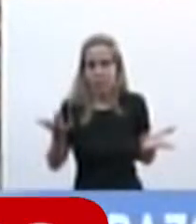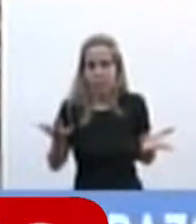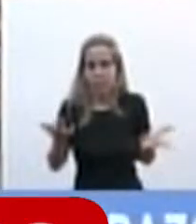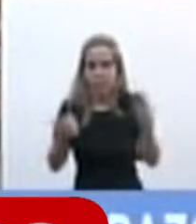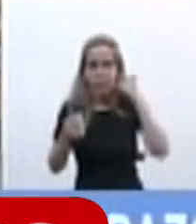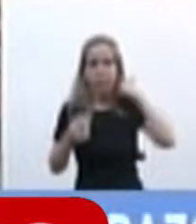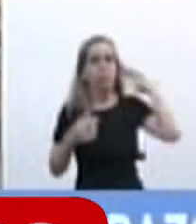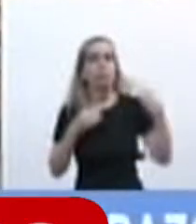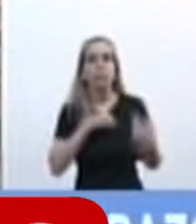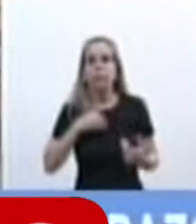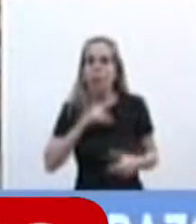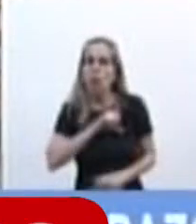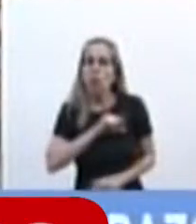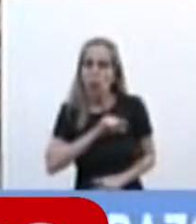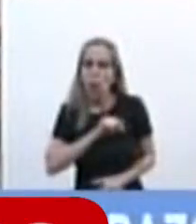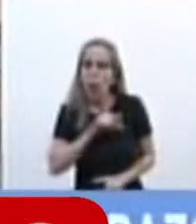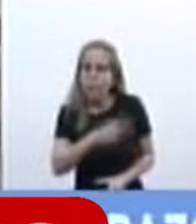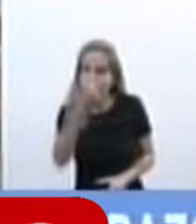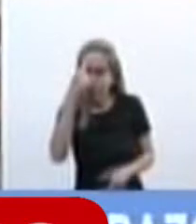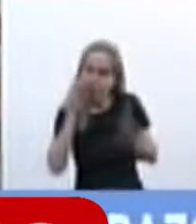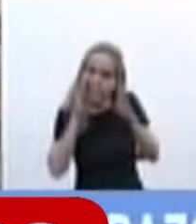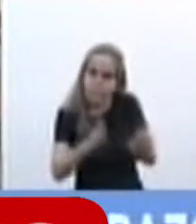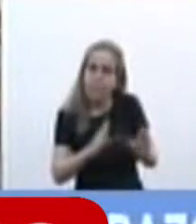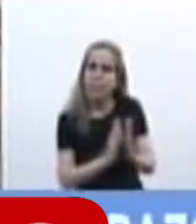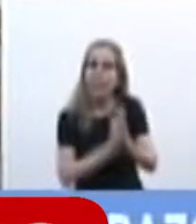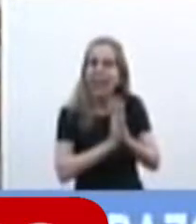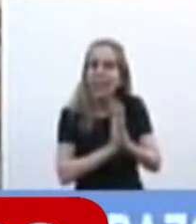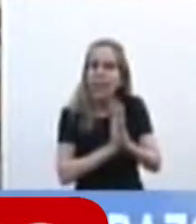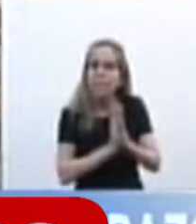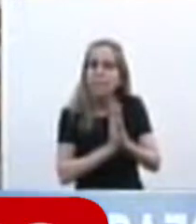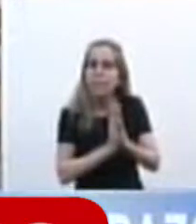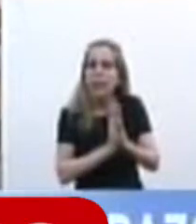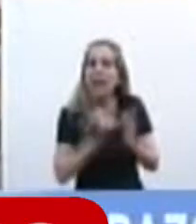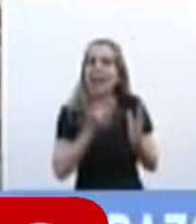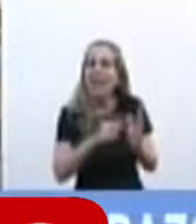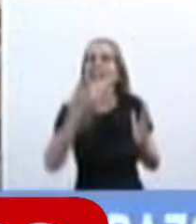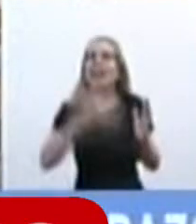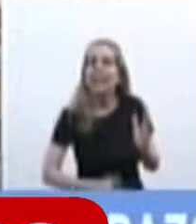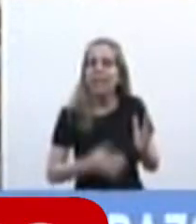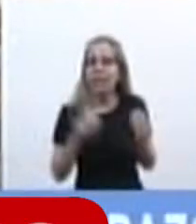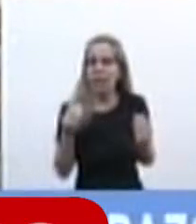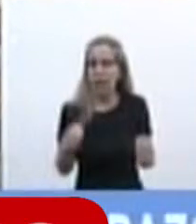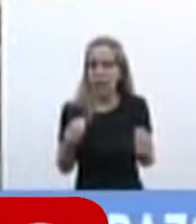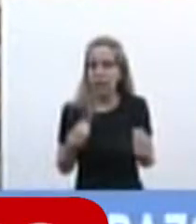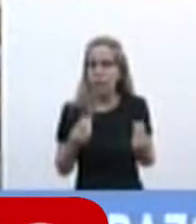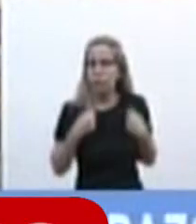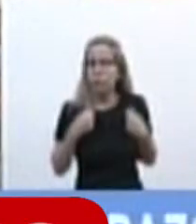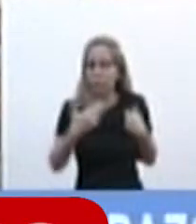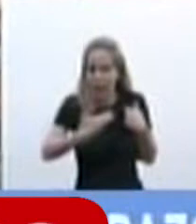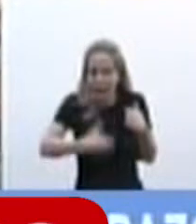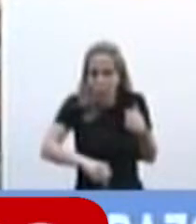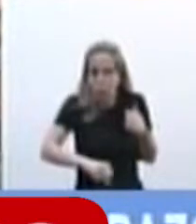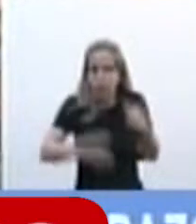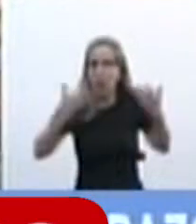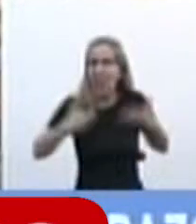Con mucho dolor me refugié en la oración y entendí no solo que mi pérdida se debía a que